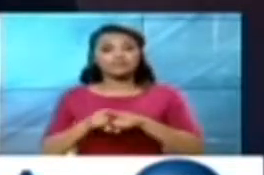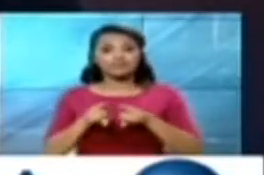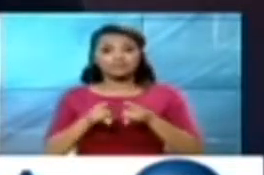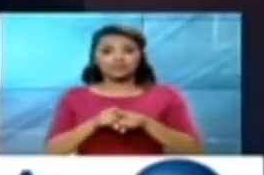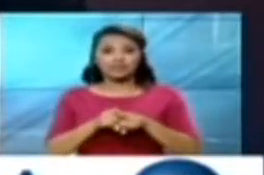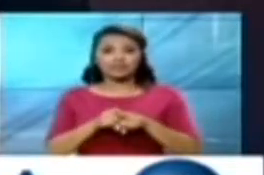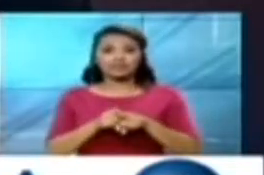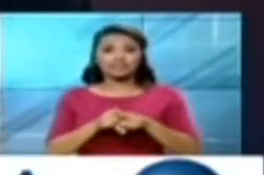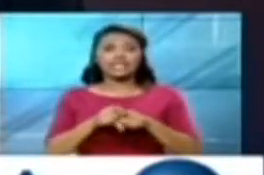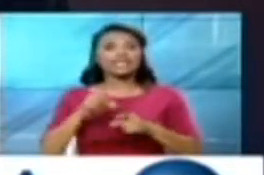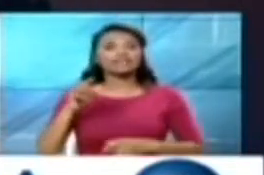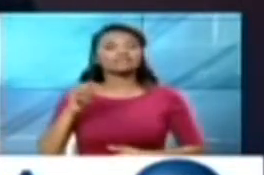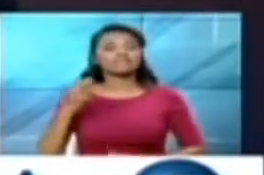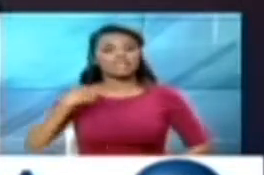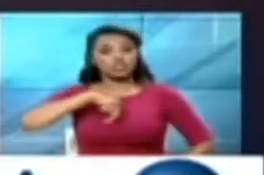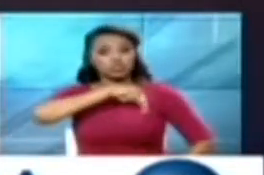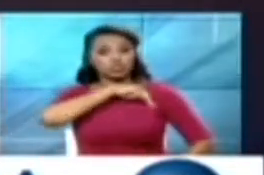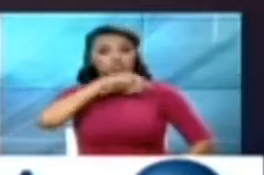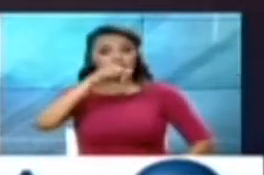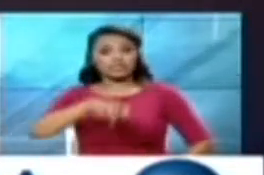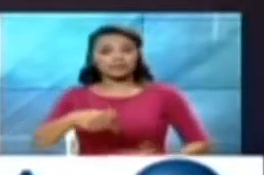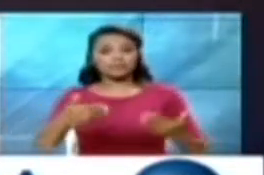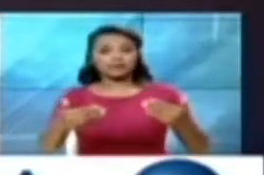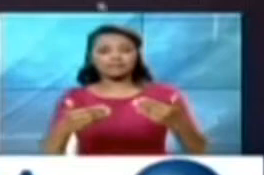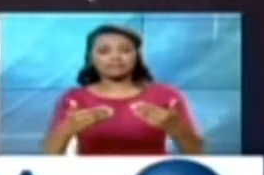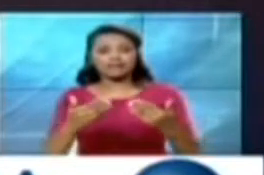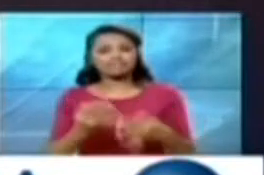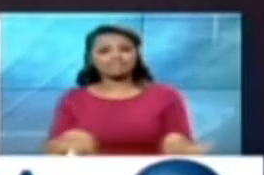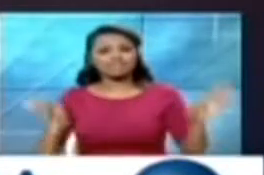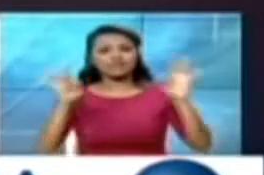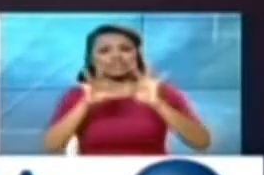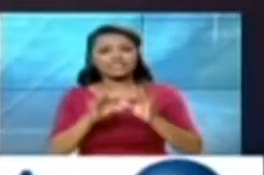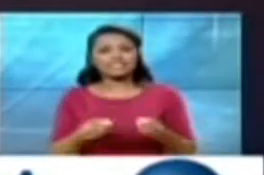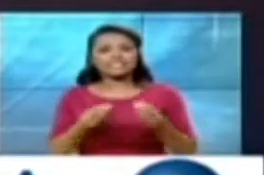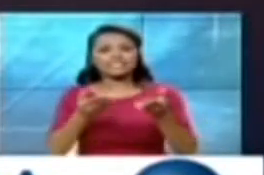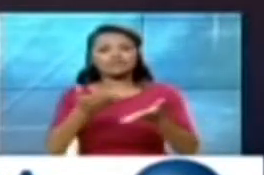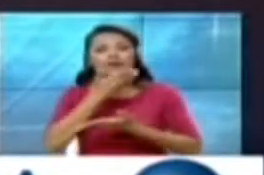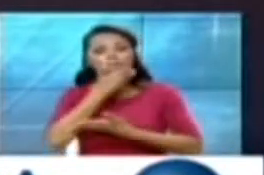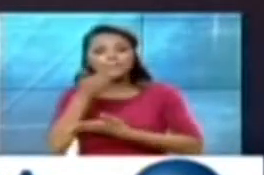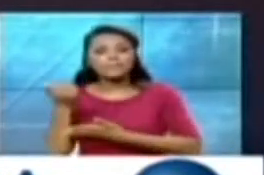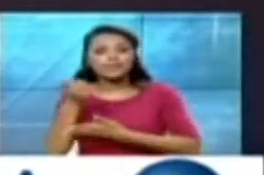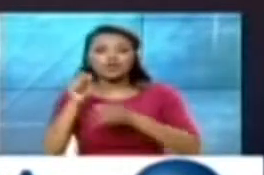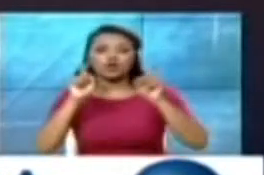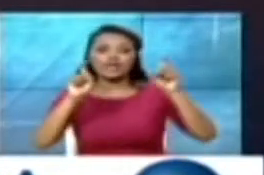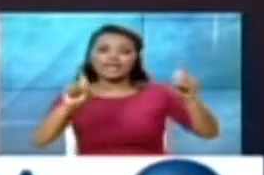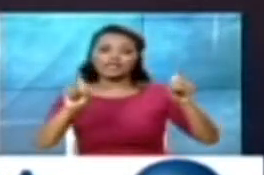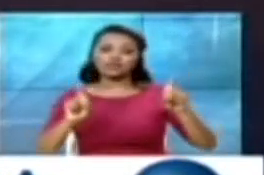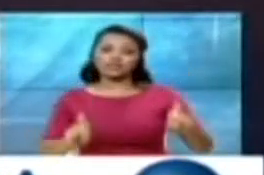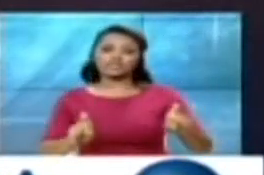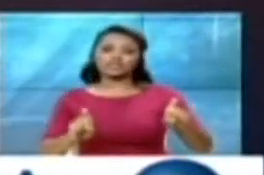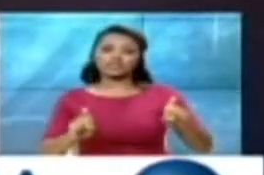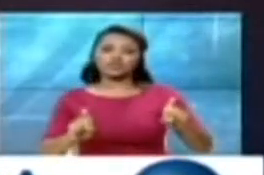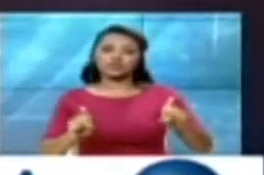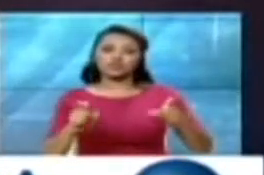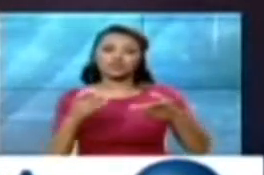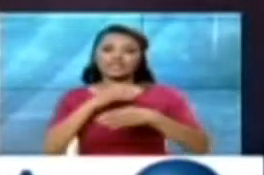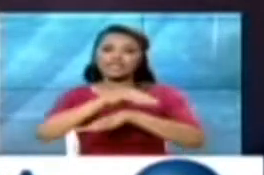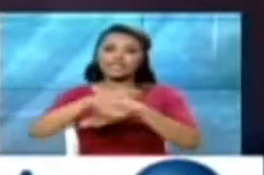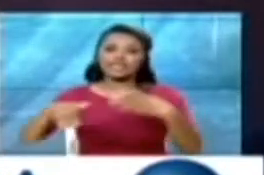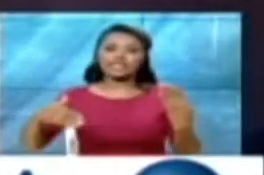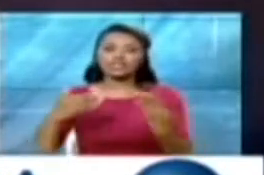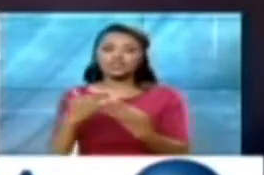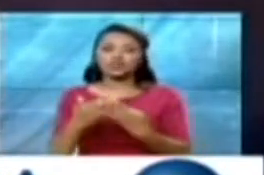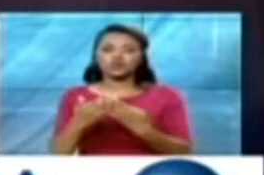Corresponde que nuestro pueblo reciba la educación de calidad que demanda y que